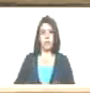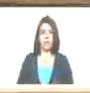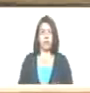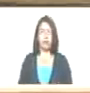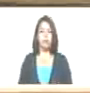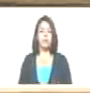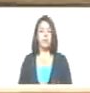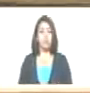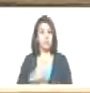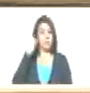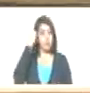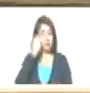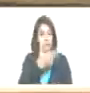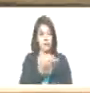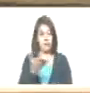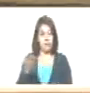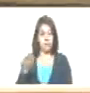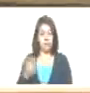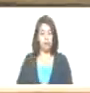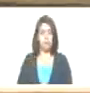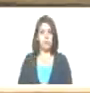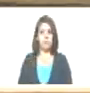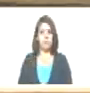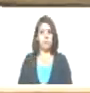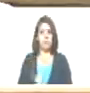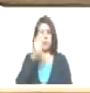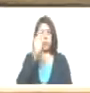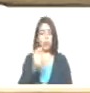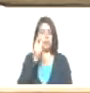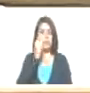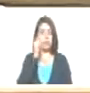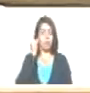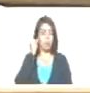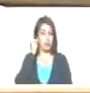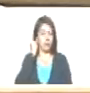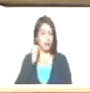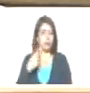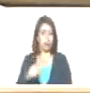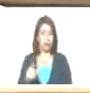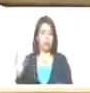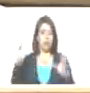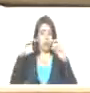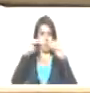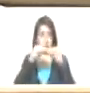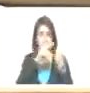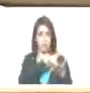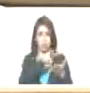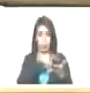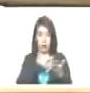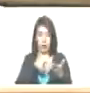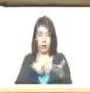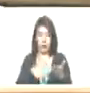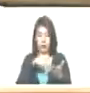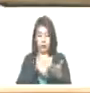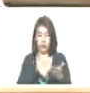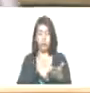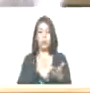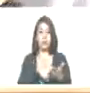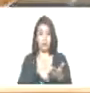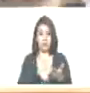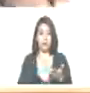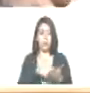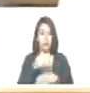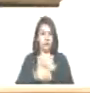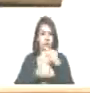consideración, las honorables diputadas y los honorables diputados que estén de acuerdo con el acta leída por la